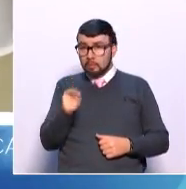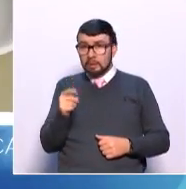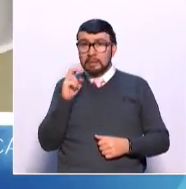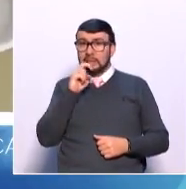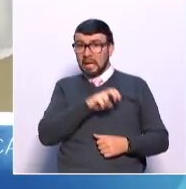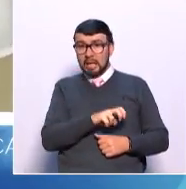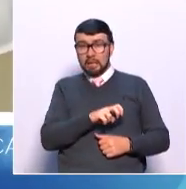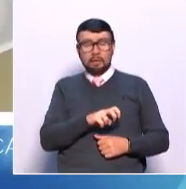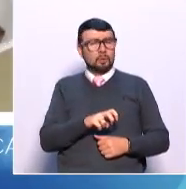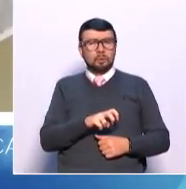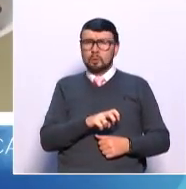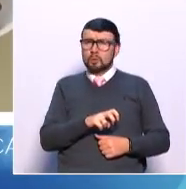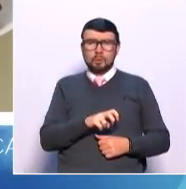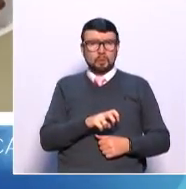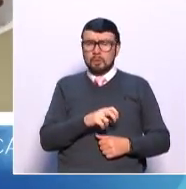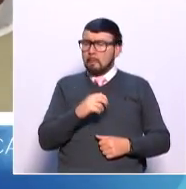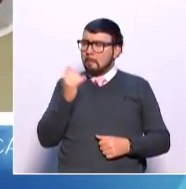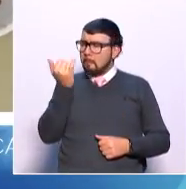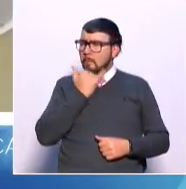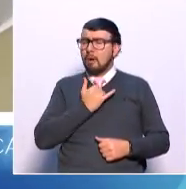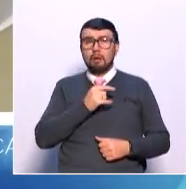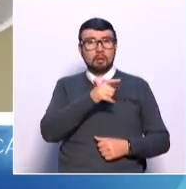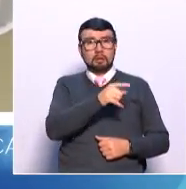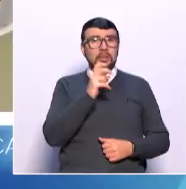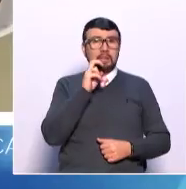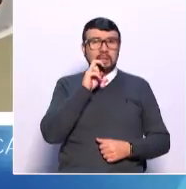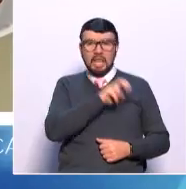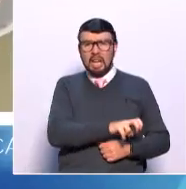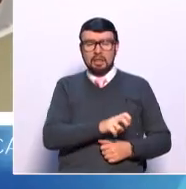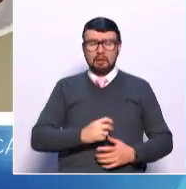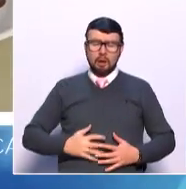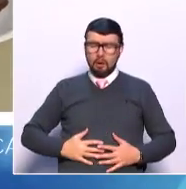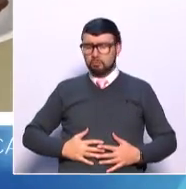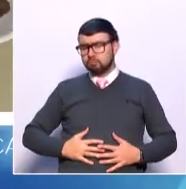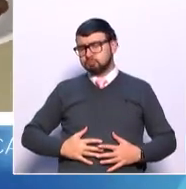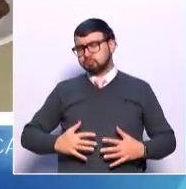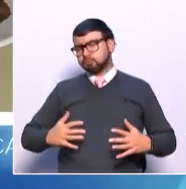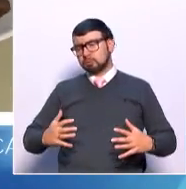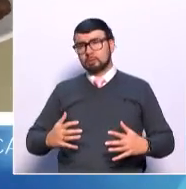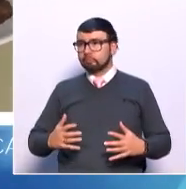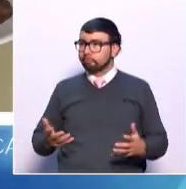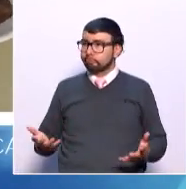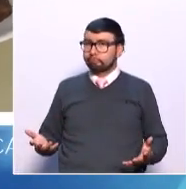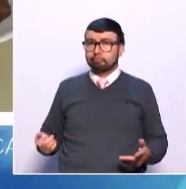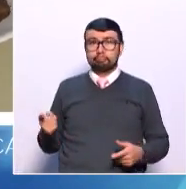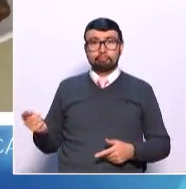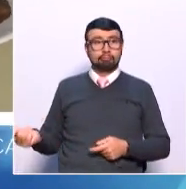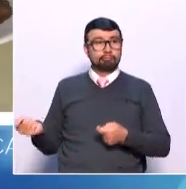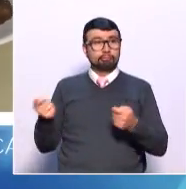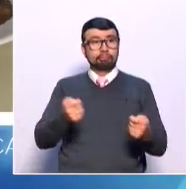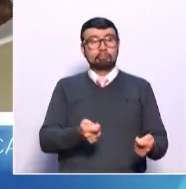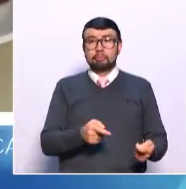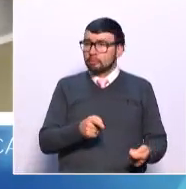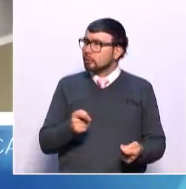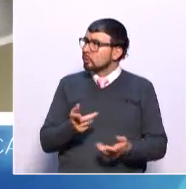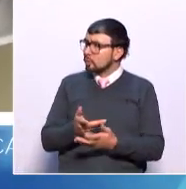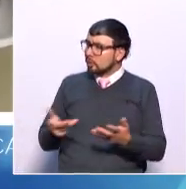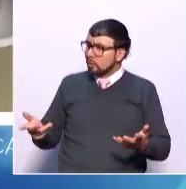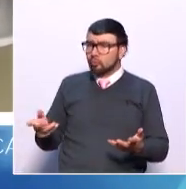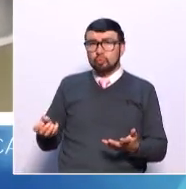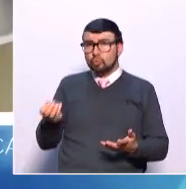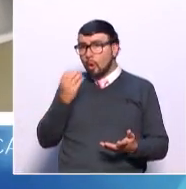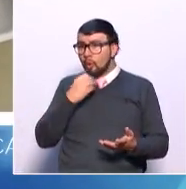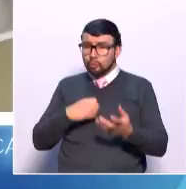son alimentos que inflaman pero esto es algo increíble que maneje en este tipo de alimentación